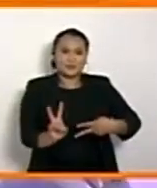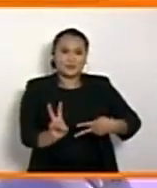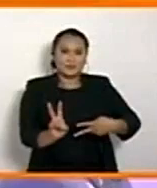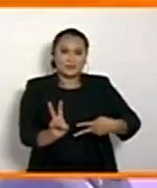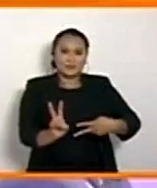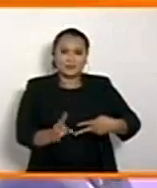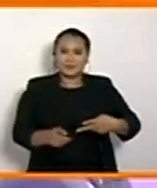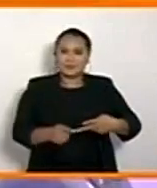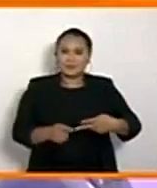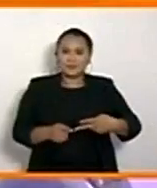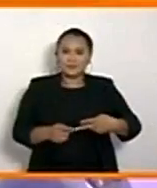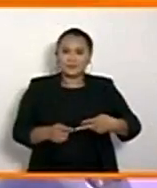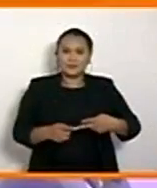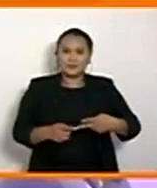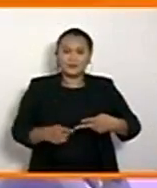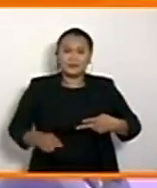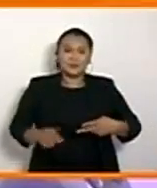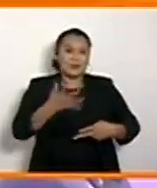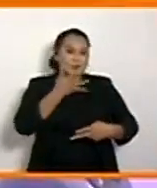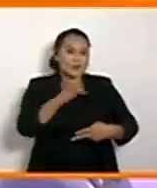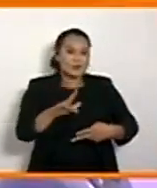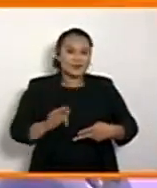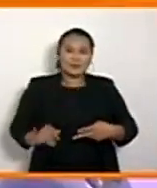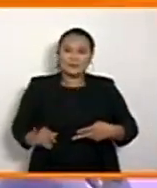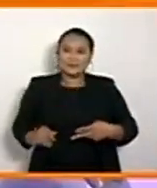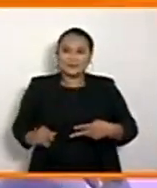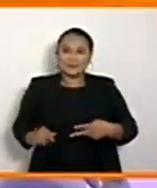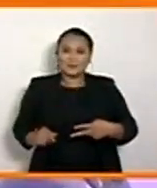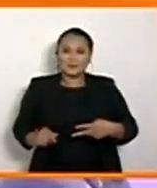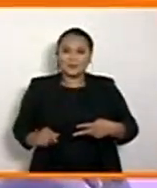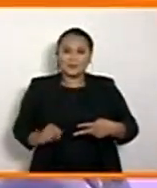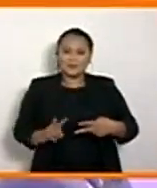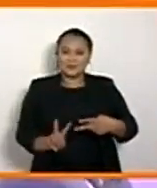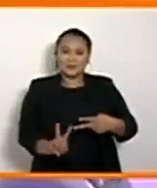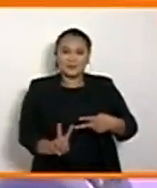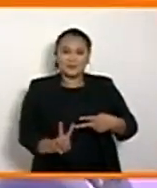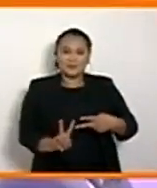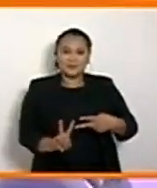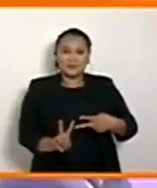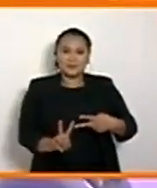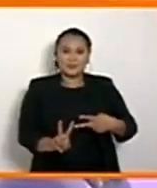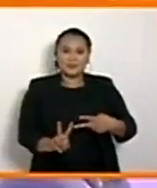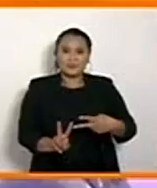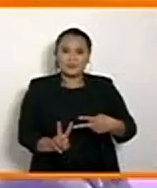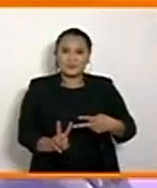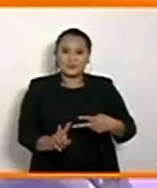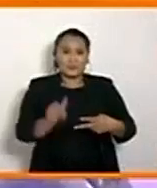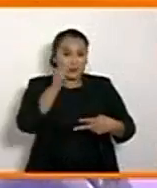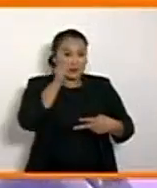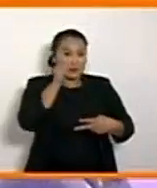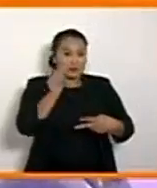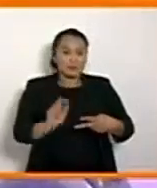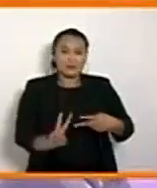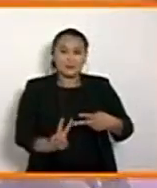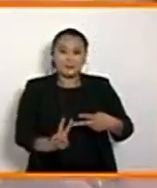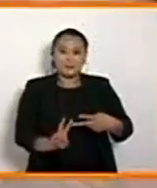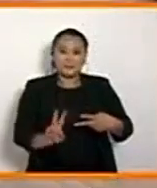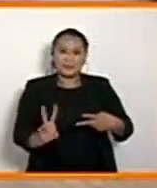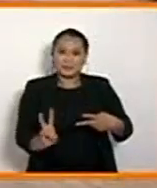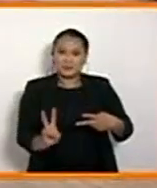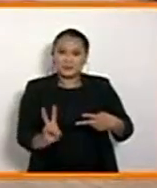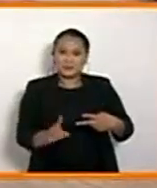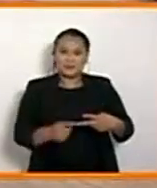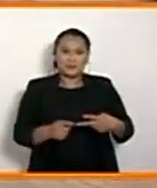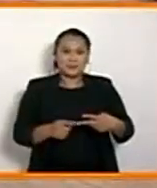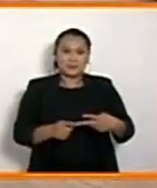Su número con su primer dígito, suerte, porque es el 2, segundo dígito. Atentos porque es el 7. Este número ganador